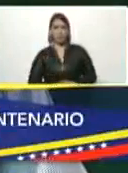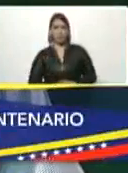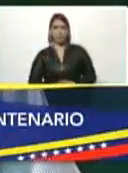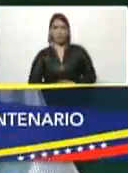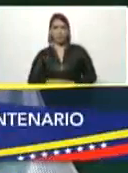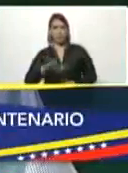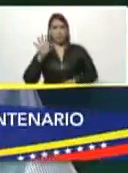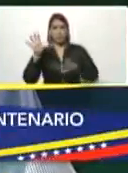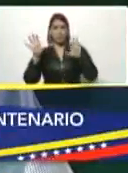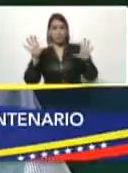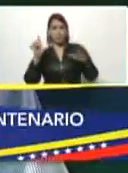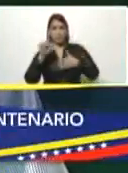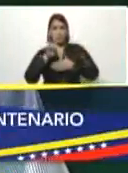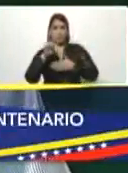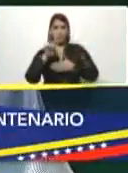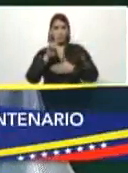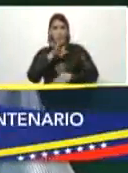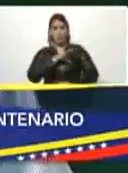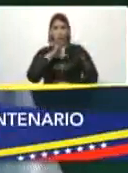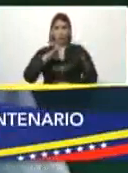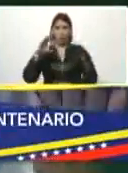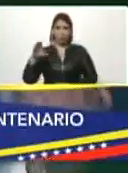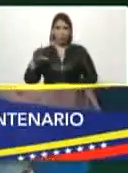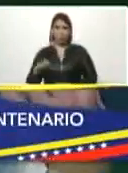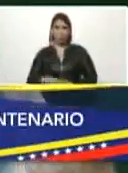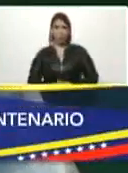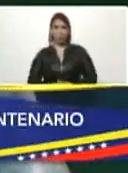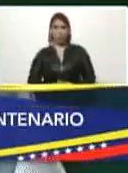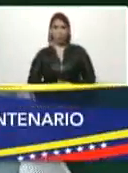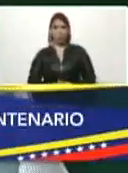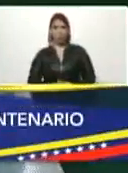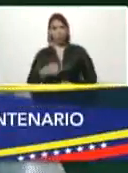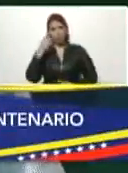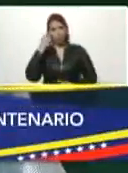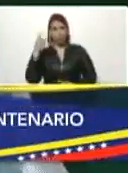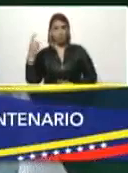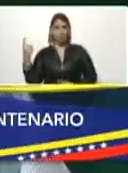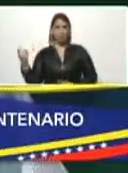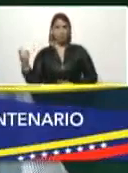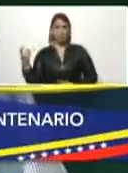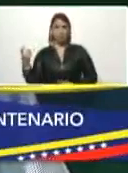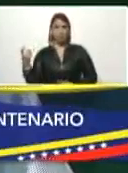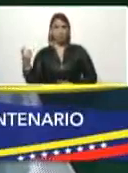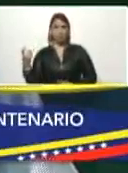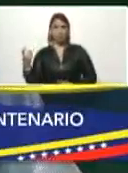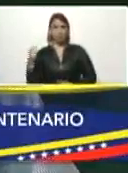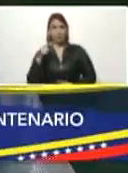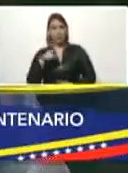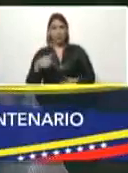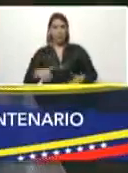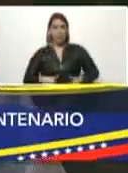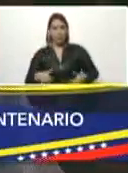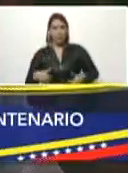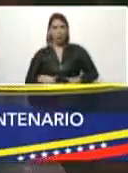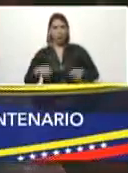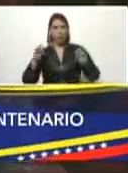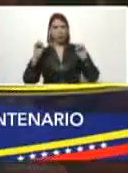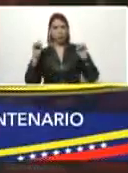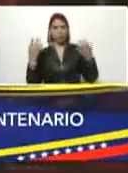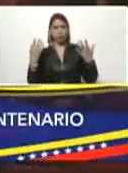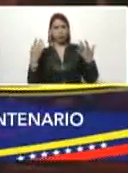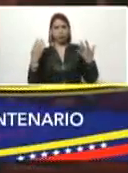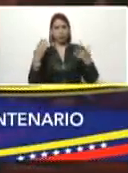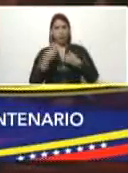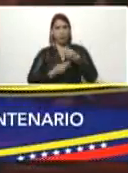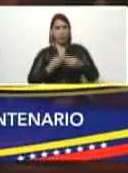naciones latinoamericanas y caribeñas sigue inspirándose en esos esfuerzos maravillosos que hicieron nuestras madres